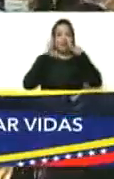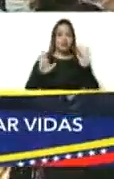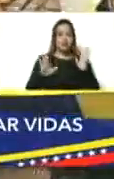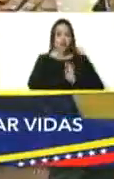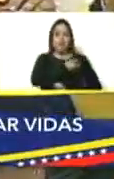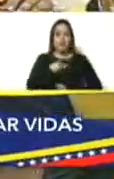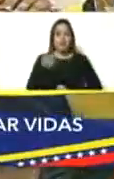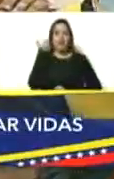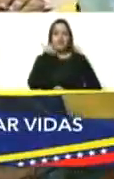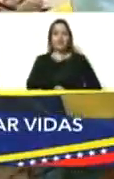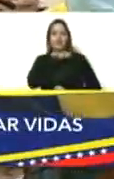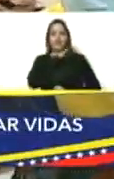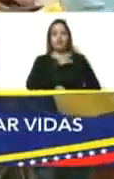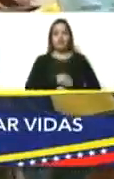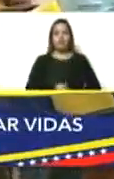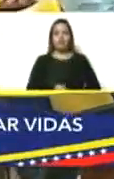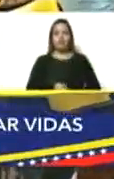pacientes.